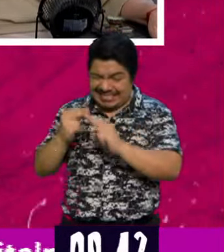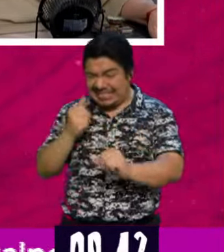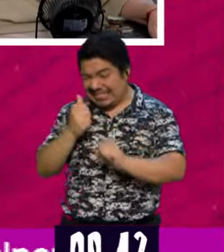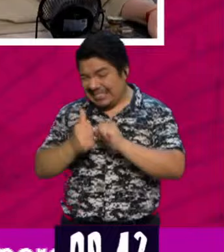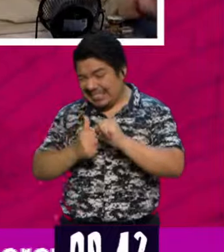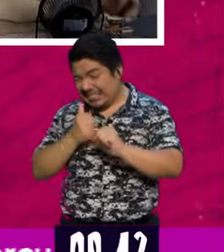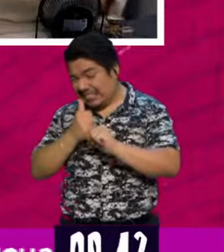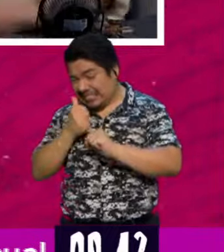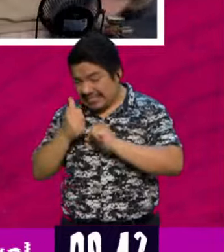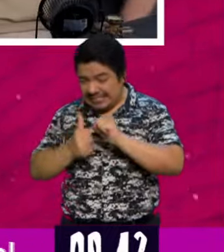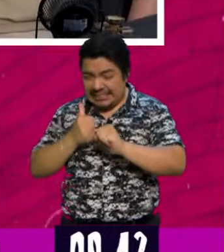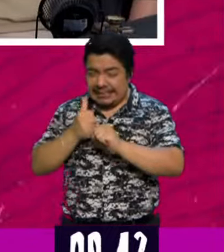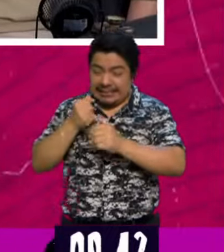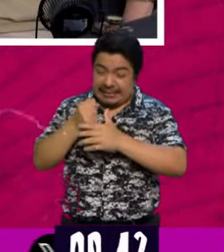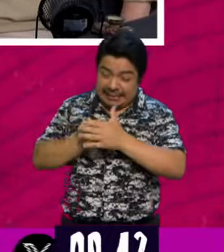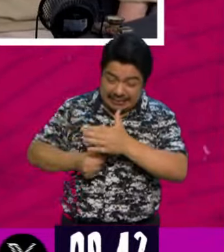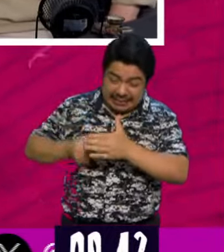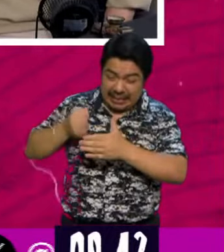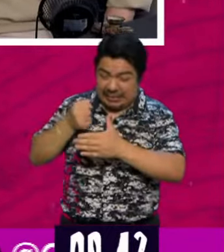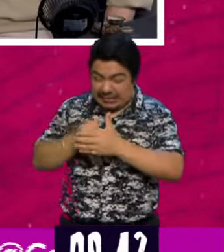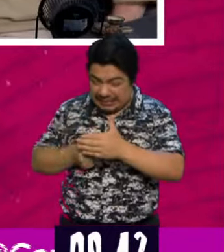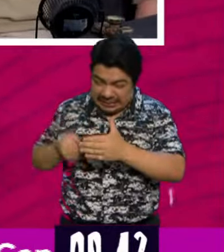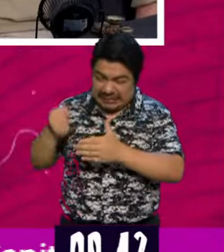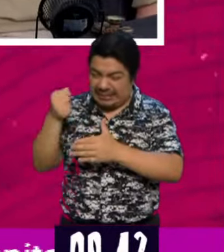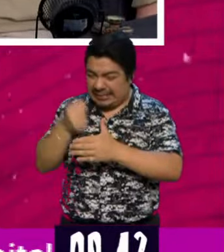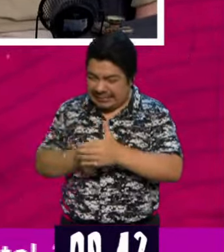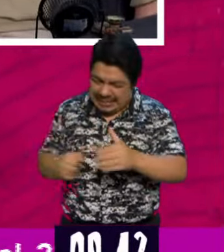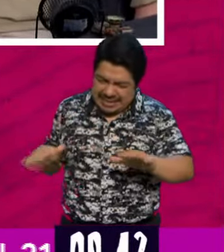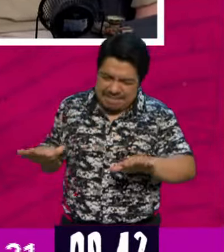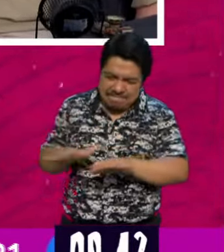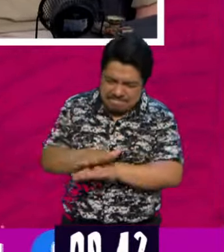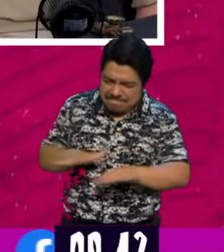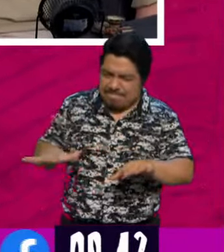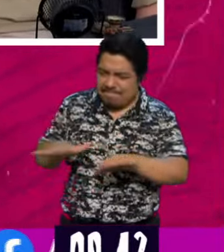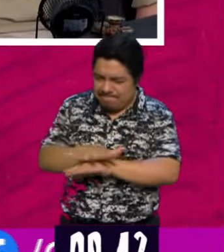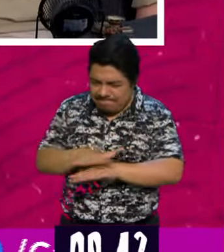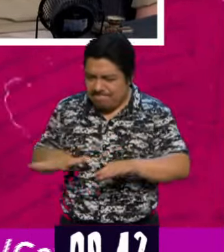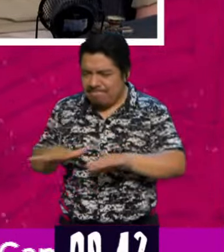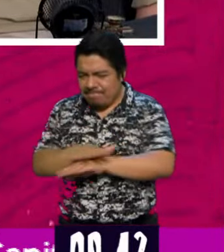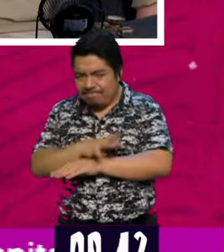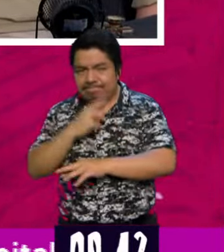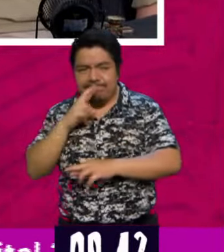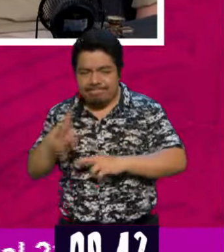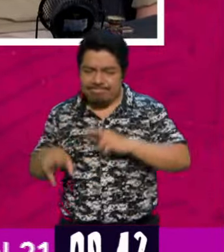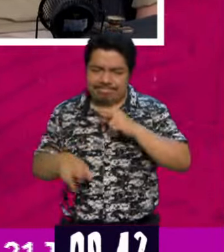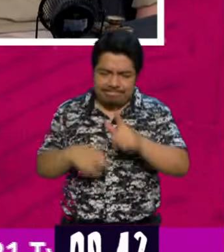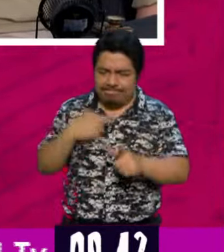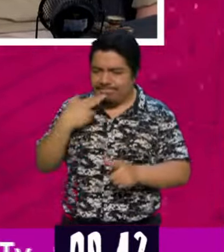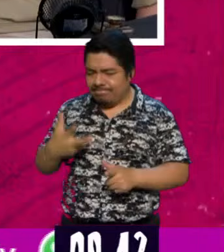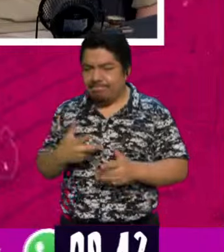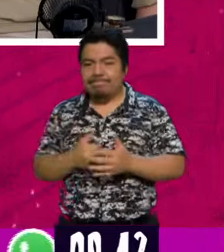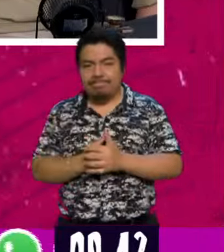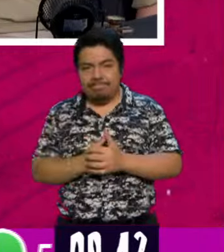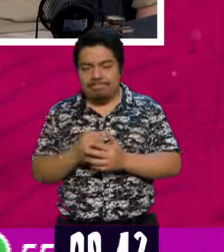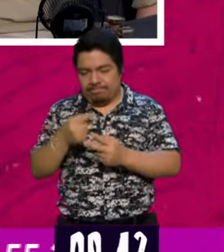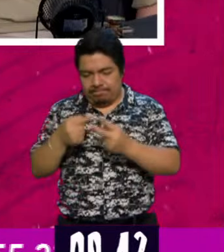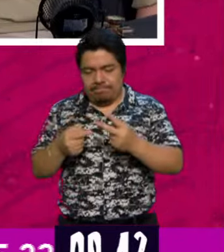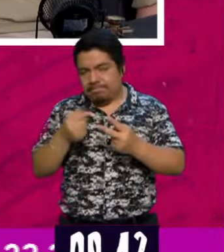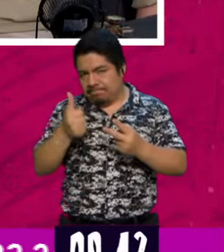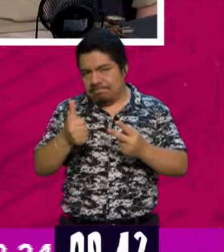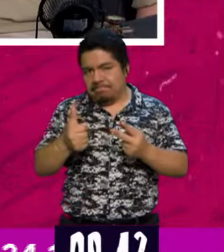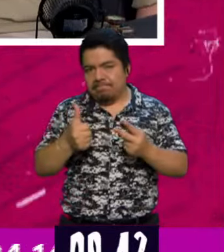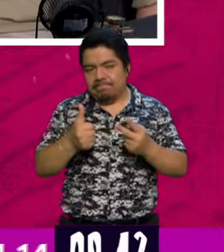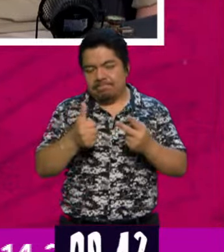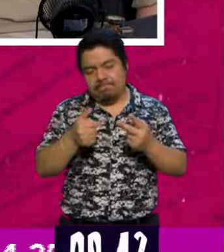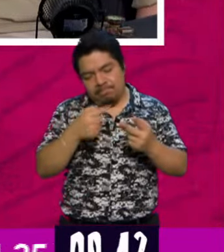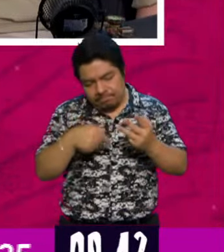lucha histórica. Dijo, y qué trabajar, ¿a poco no? Claro, y que entonces, primero estos dos personajes, y luego vamos pues un